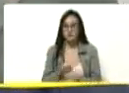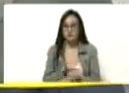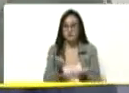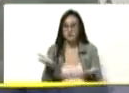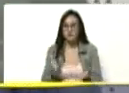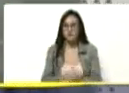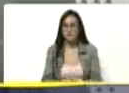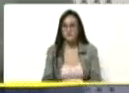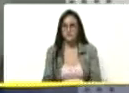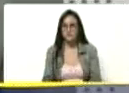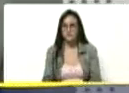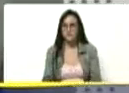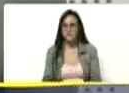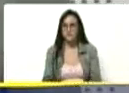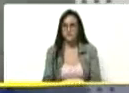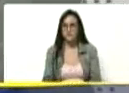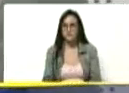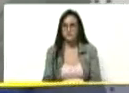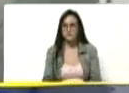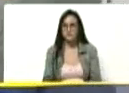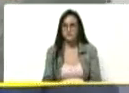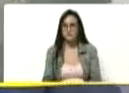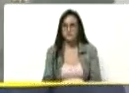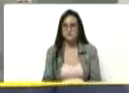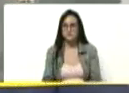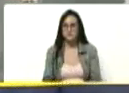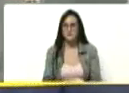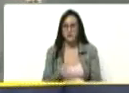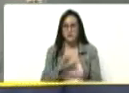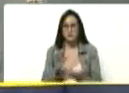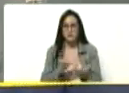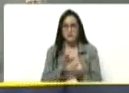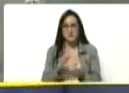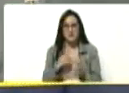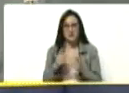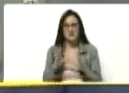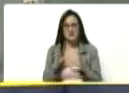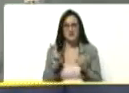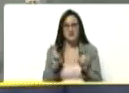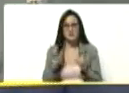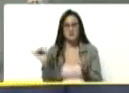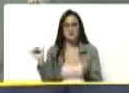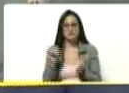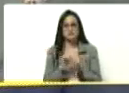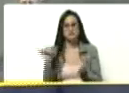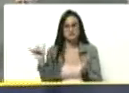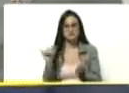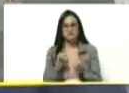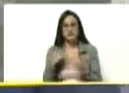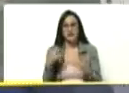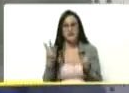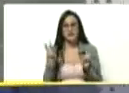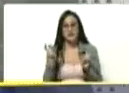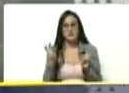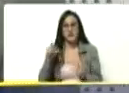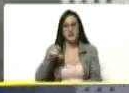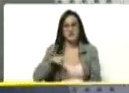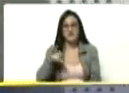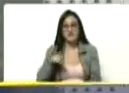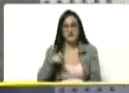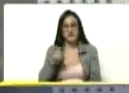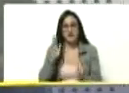the matter of air transportation within our region needs el problema urgent attention. Del transporte aéreo en nuestra región es un tema que requiere de